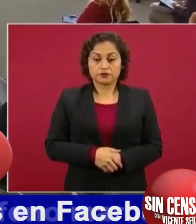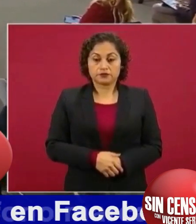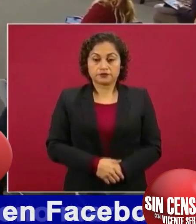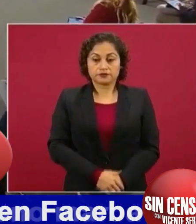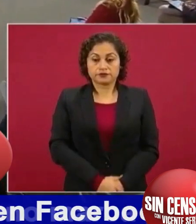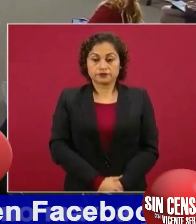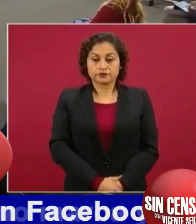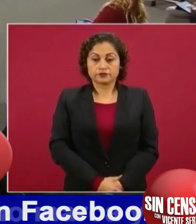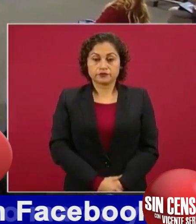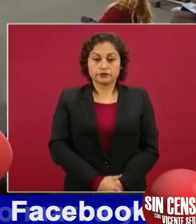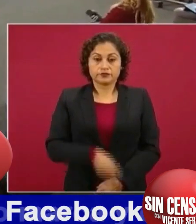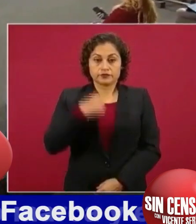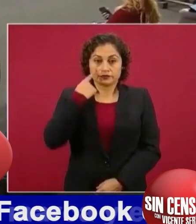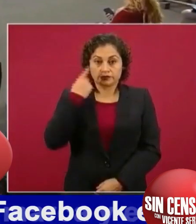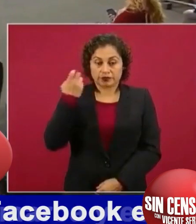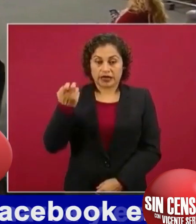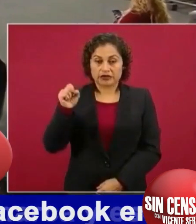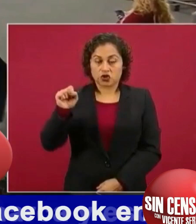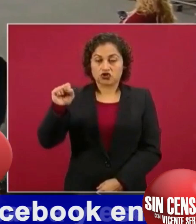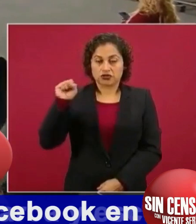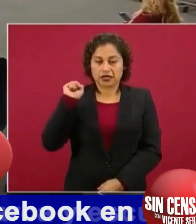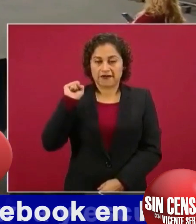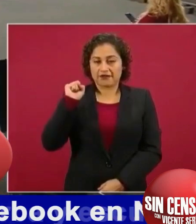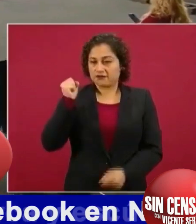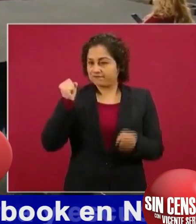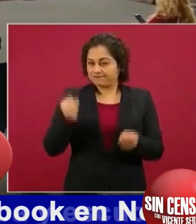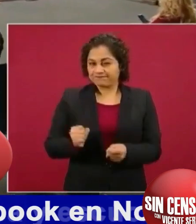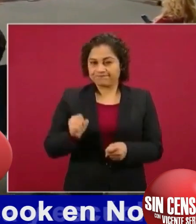Esto fue el sábado, seguramente,